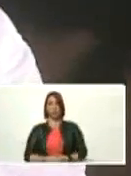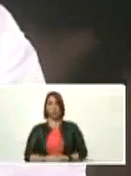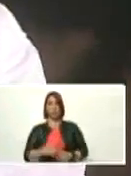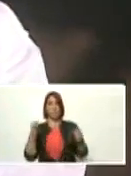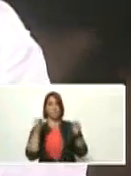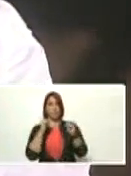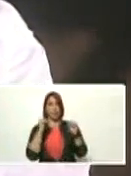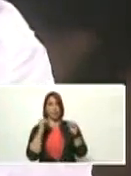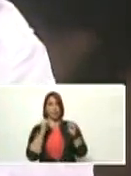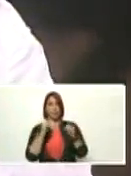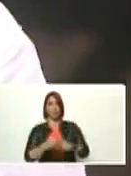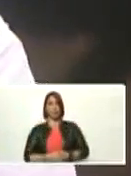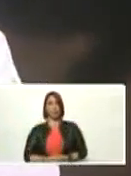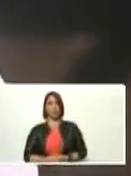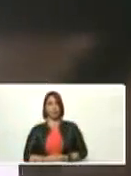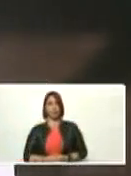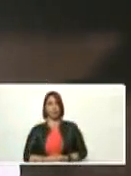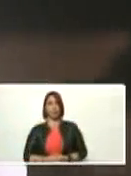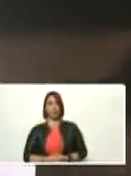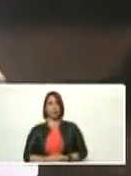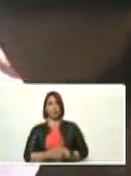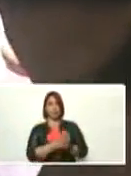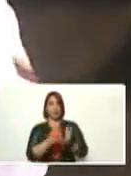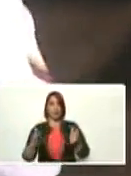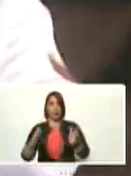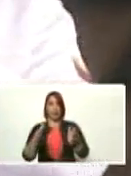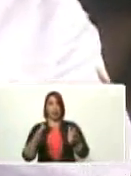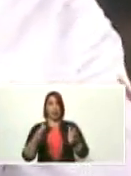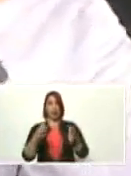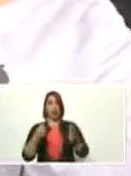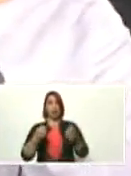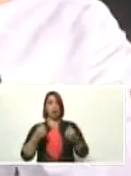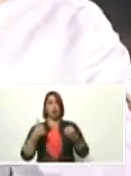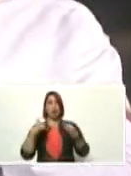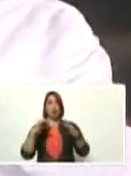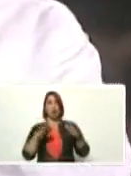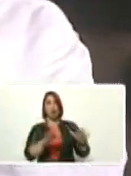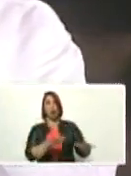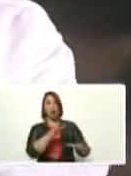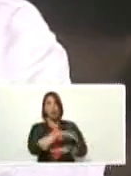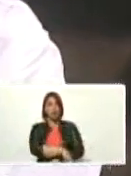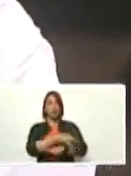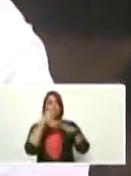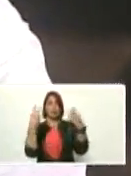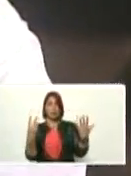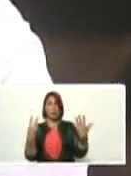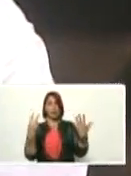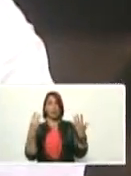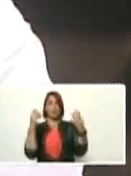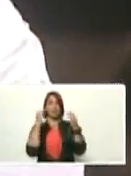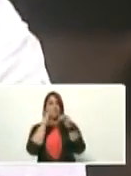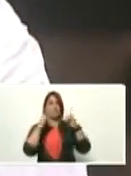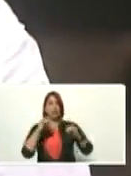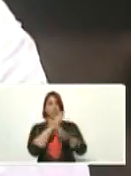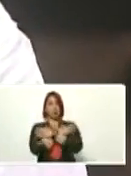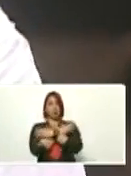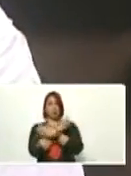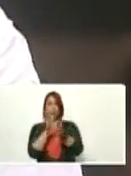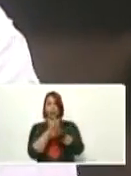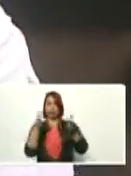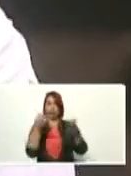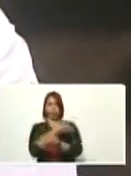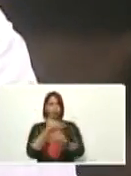Mérida, en la edición número 17. Felicitaciones, grandes éxitos, éxito